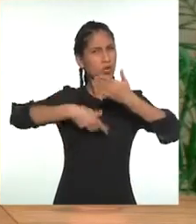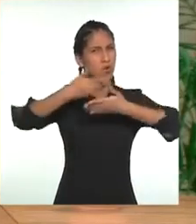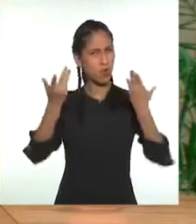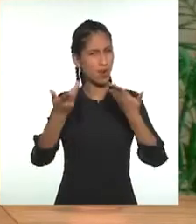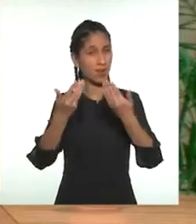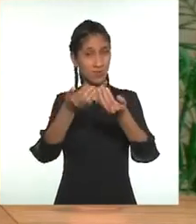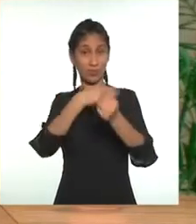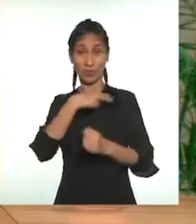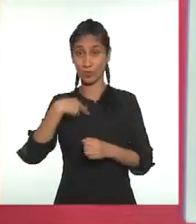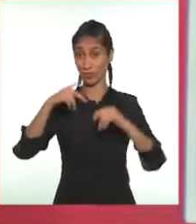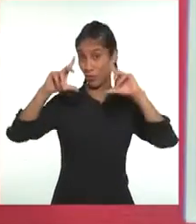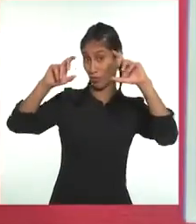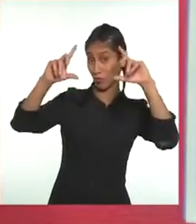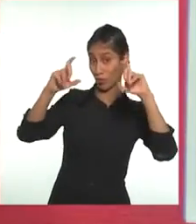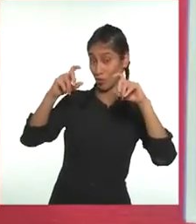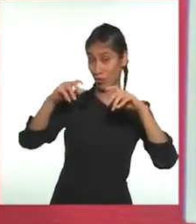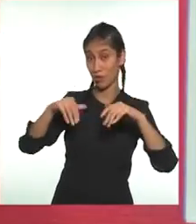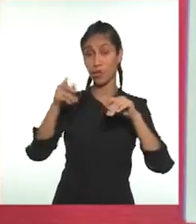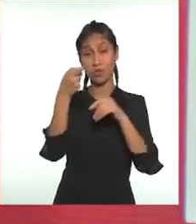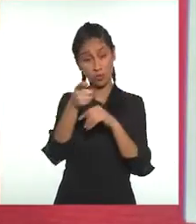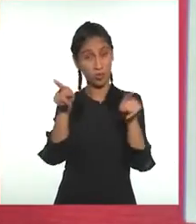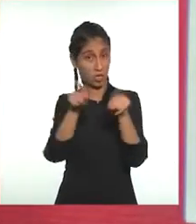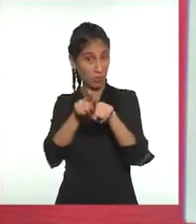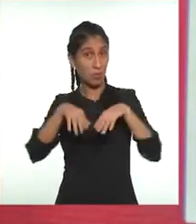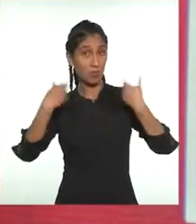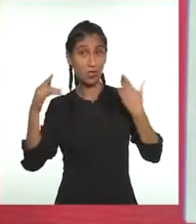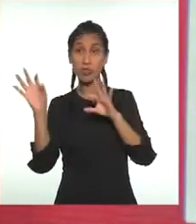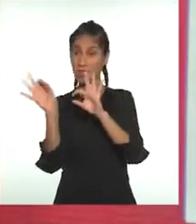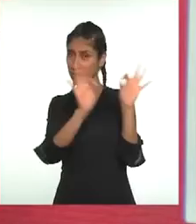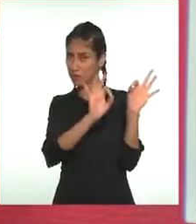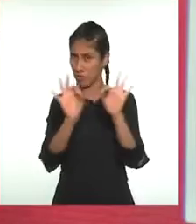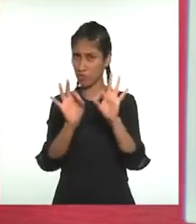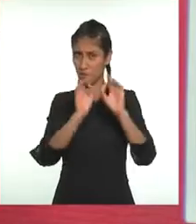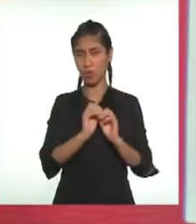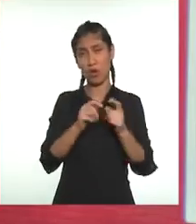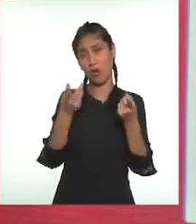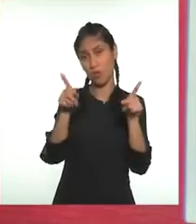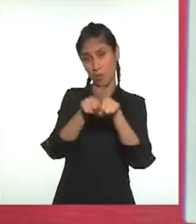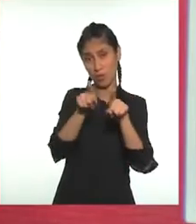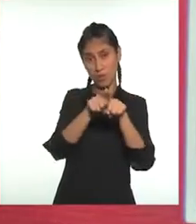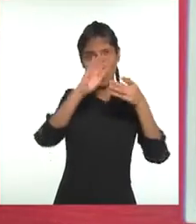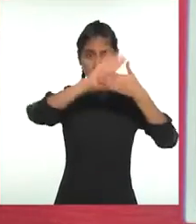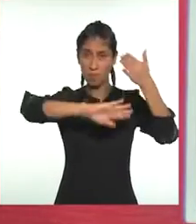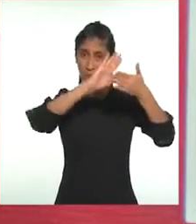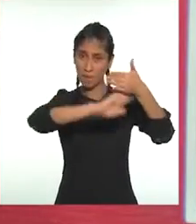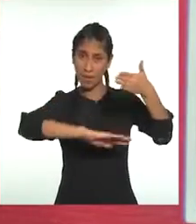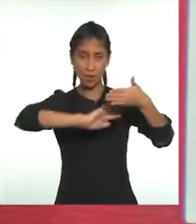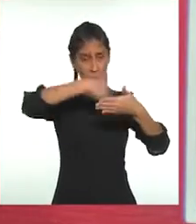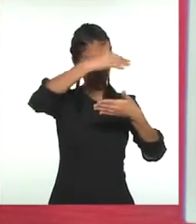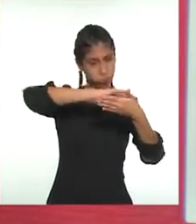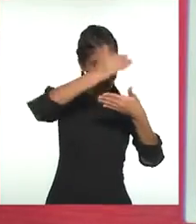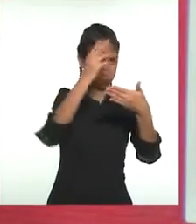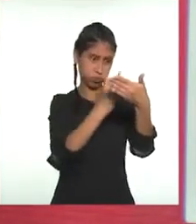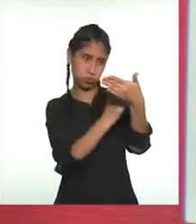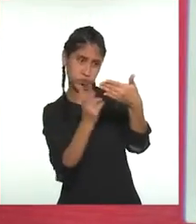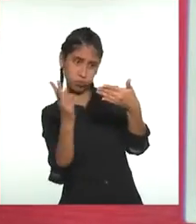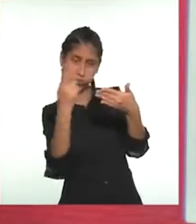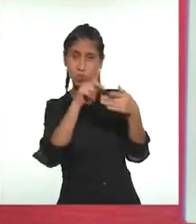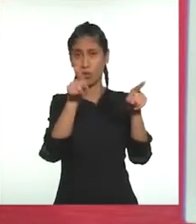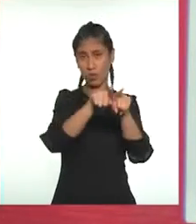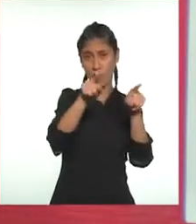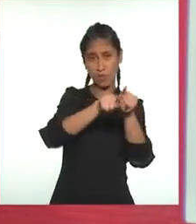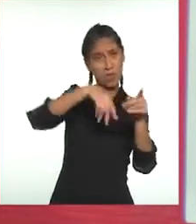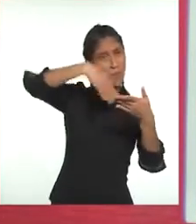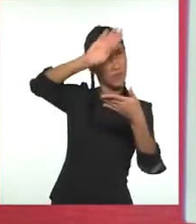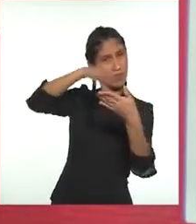Nosotros haremos fotografías. Puedes hacer lo mismo o usar lápiz y papel o lapicero, o pedazos de papel de periódicos y revistas,